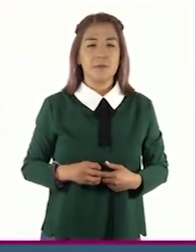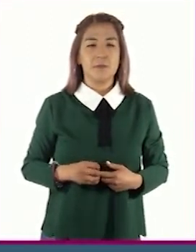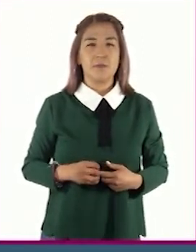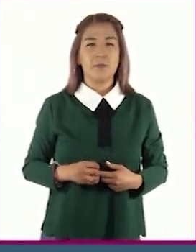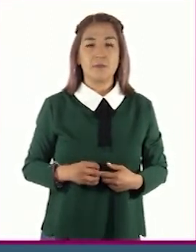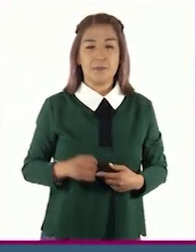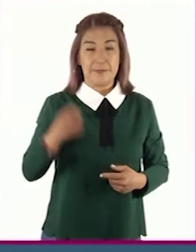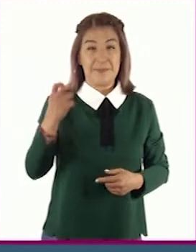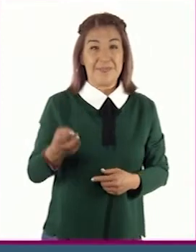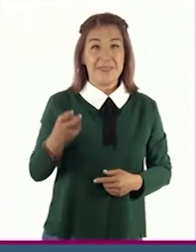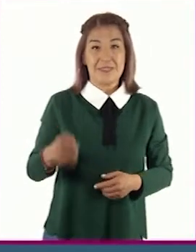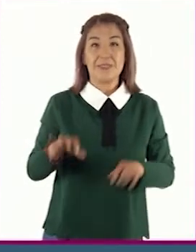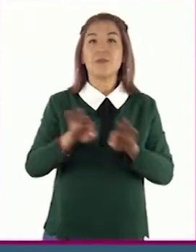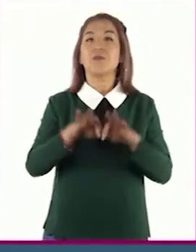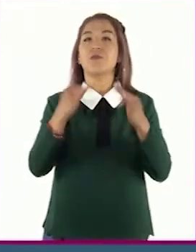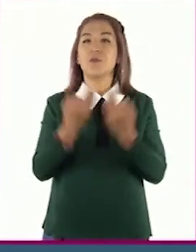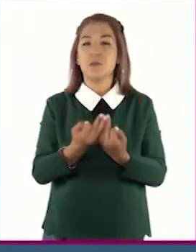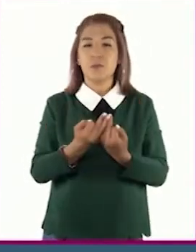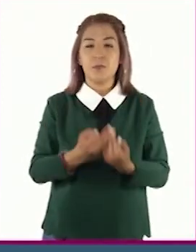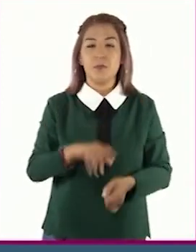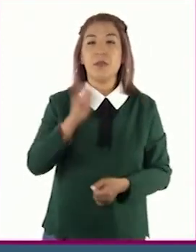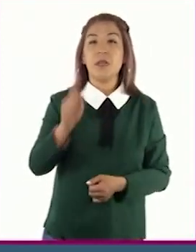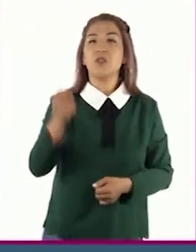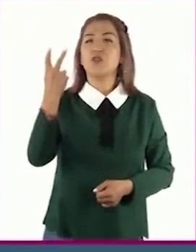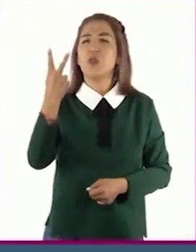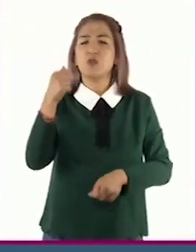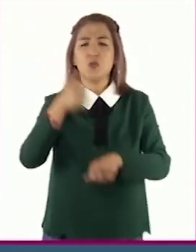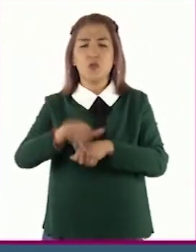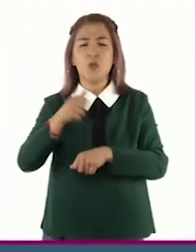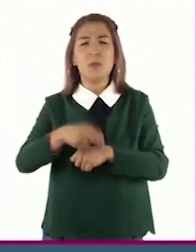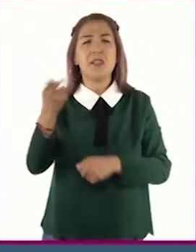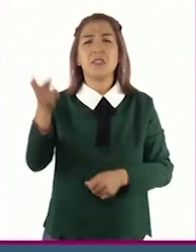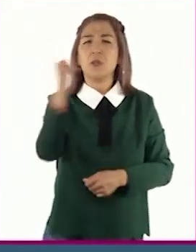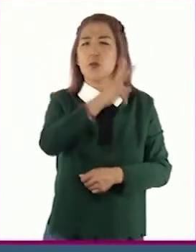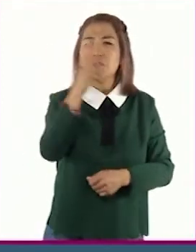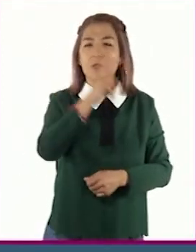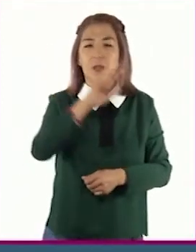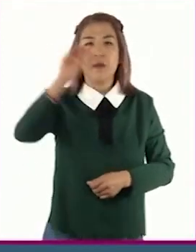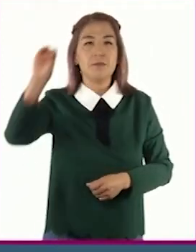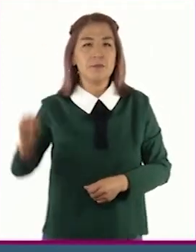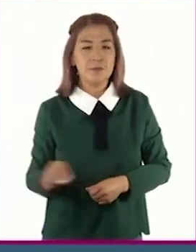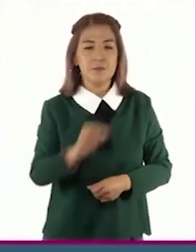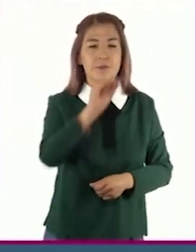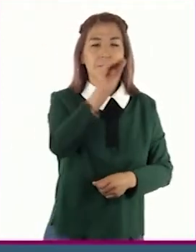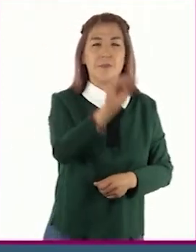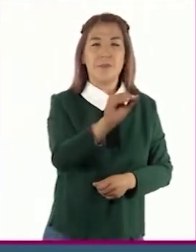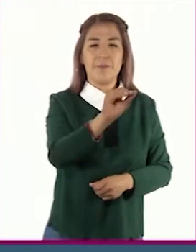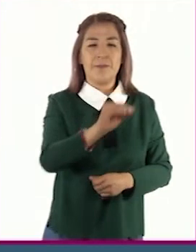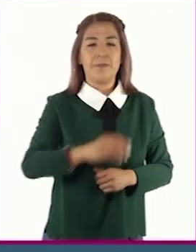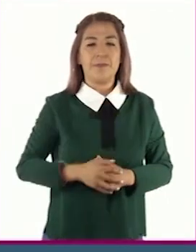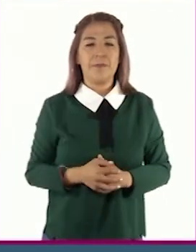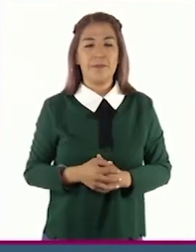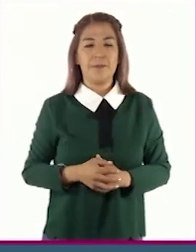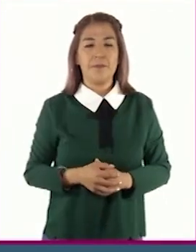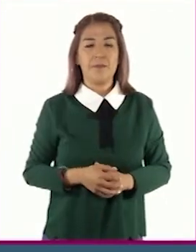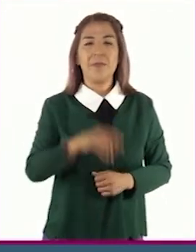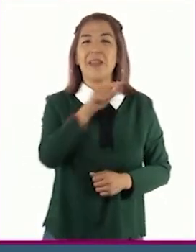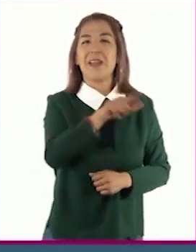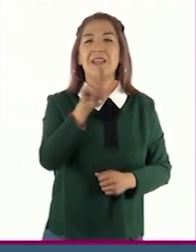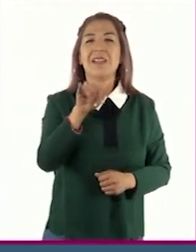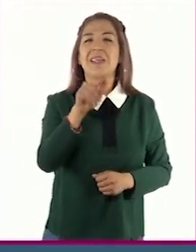De este modo, el 2 del oxígeno lo colocamos en el